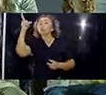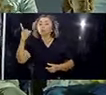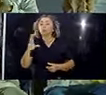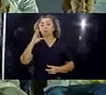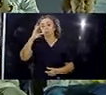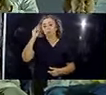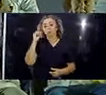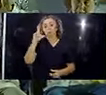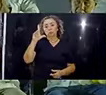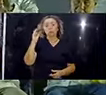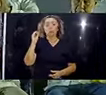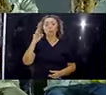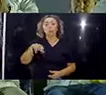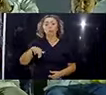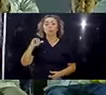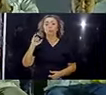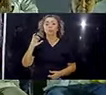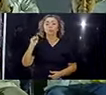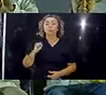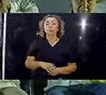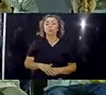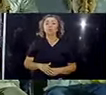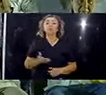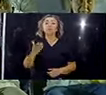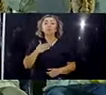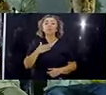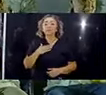iluminación recuperando lases